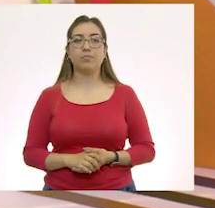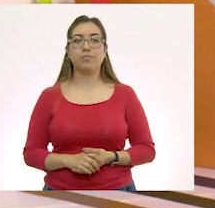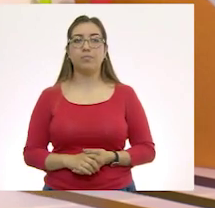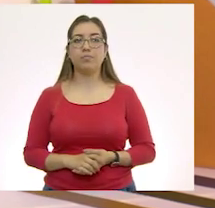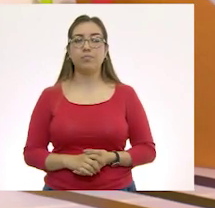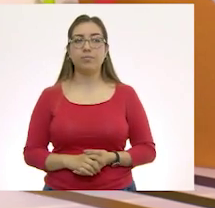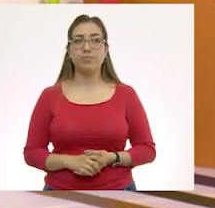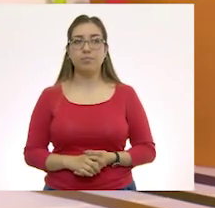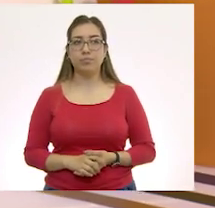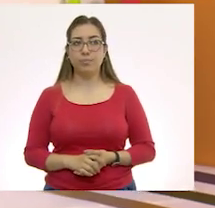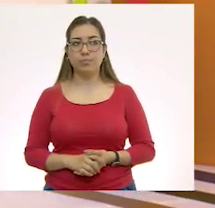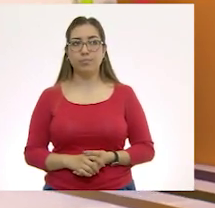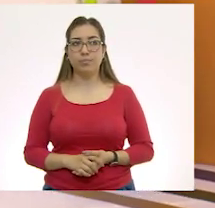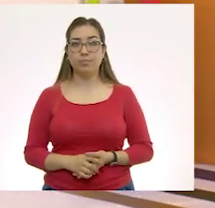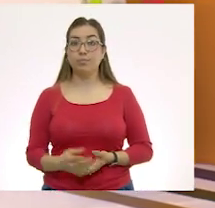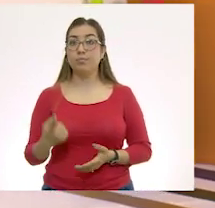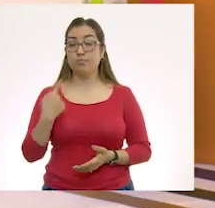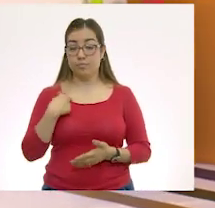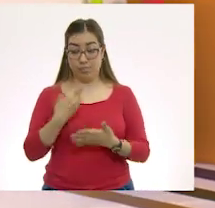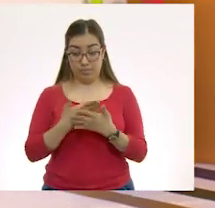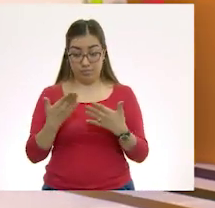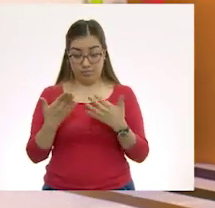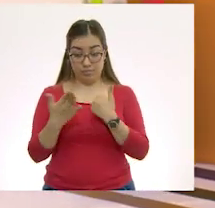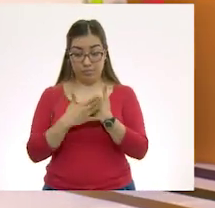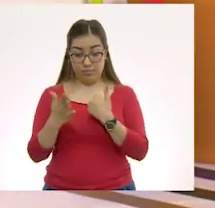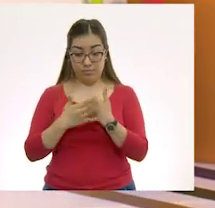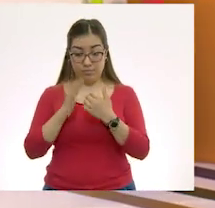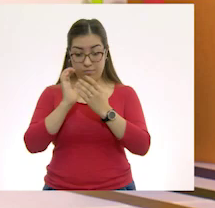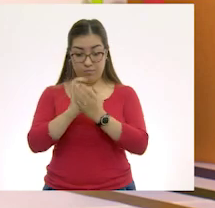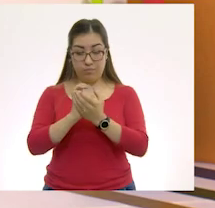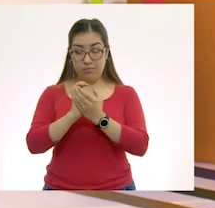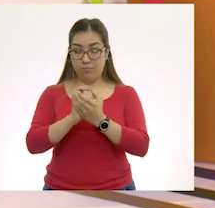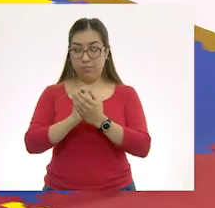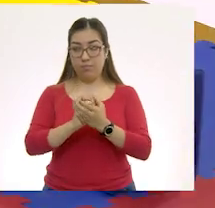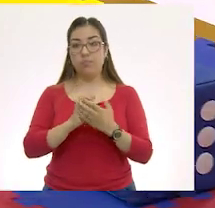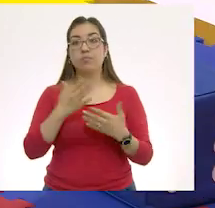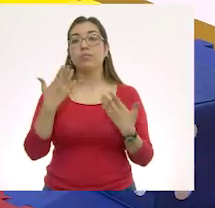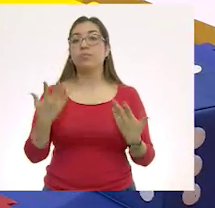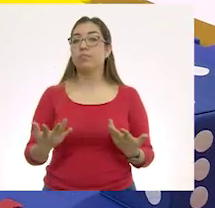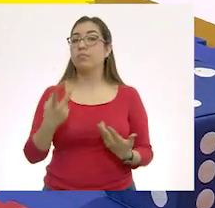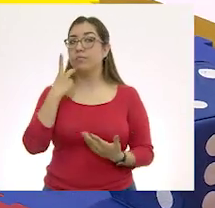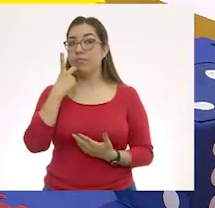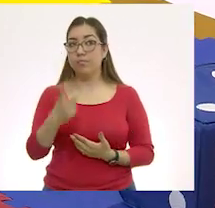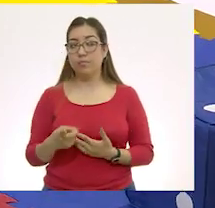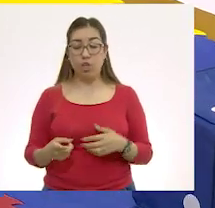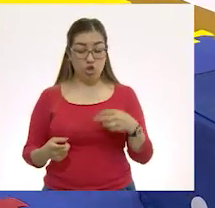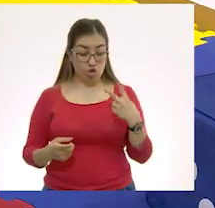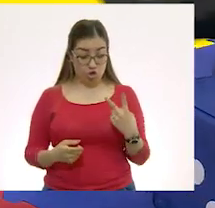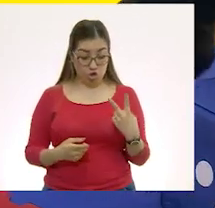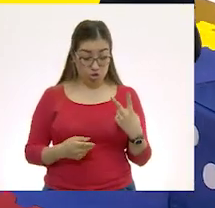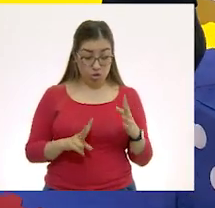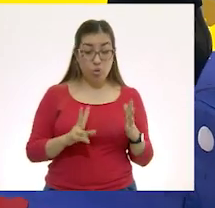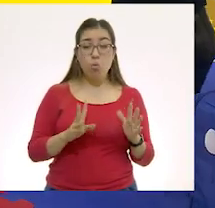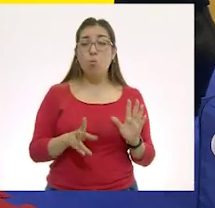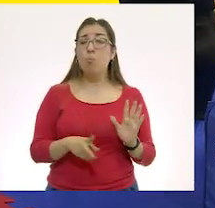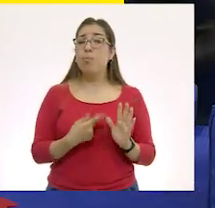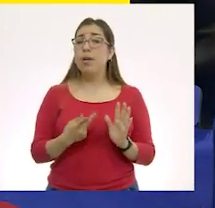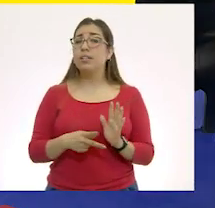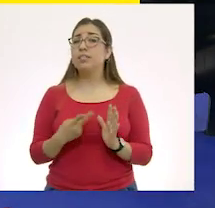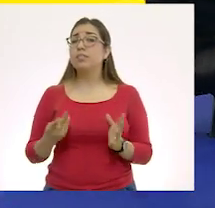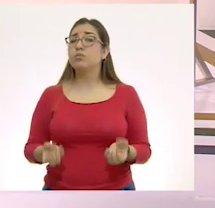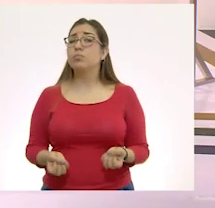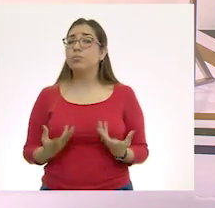es aviento el siguiente dado y el siguiente donde me indica que el número 2 lo voy a sumar cuántas veces